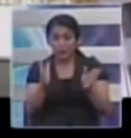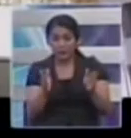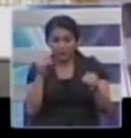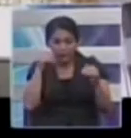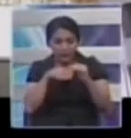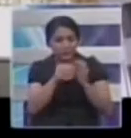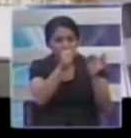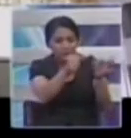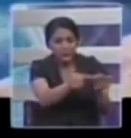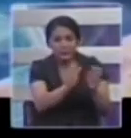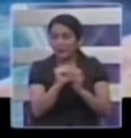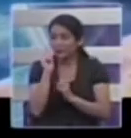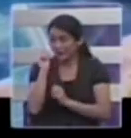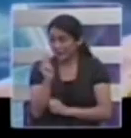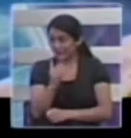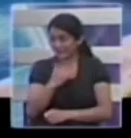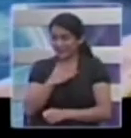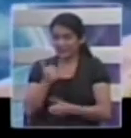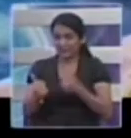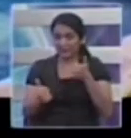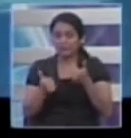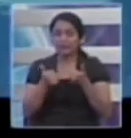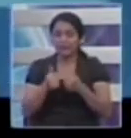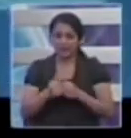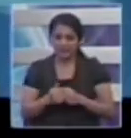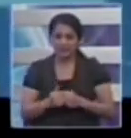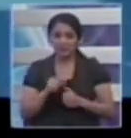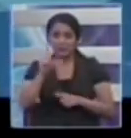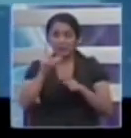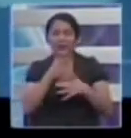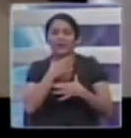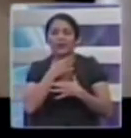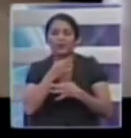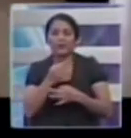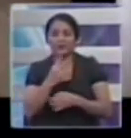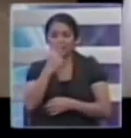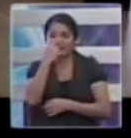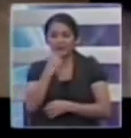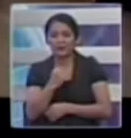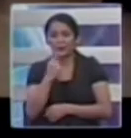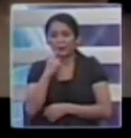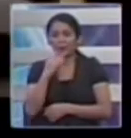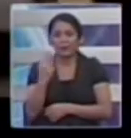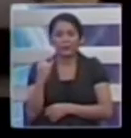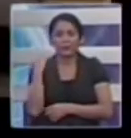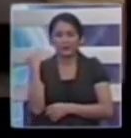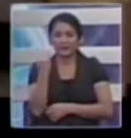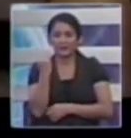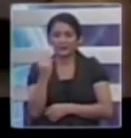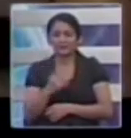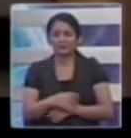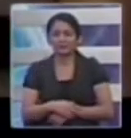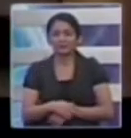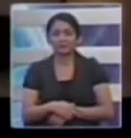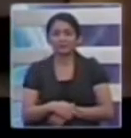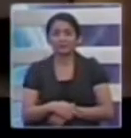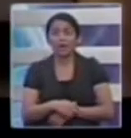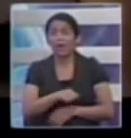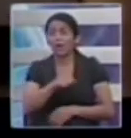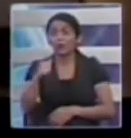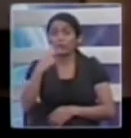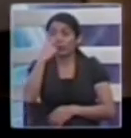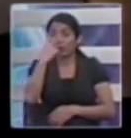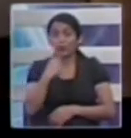que la calidad de nuestro servicio sea reconocida. ¿Cómo miden ustedes esa capacidad de competencia con las empresas